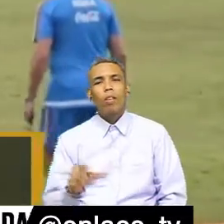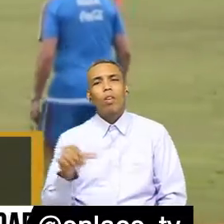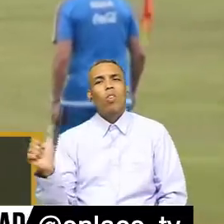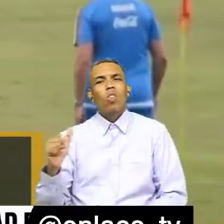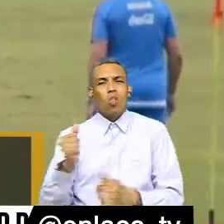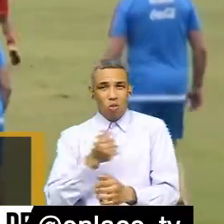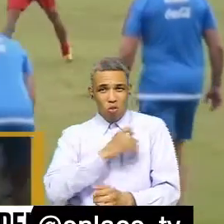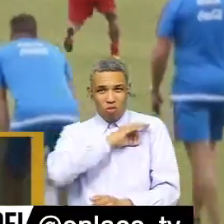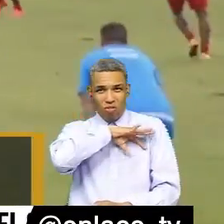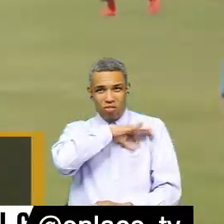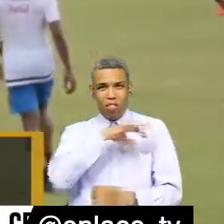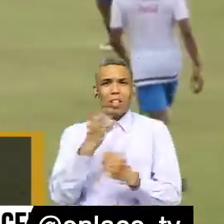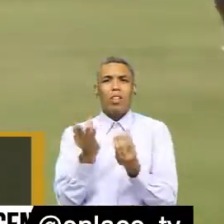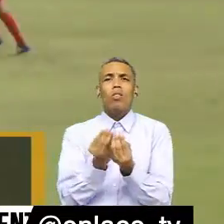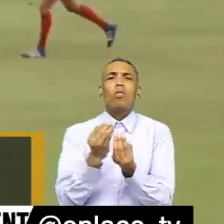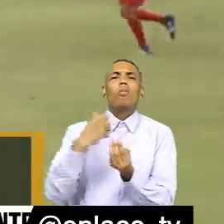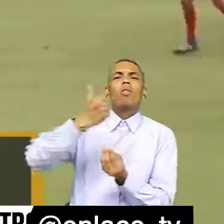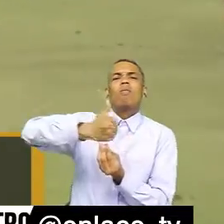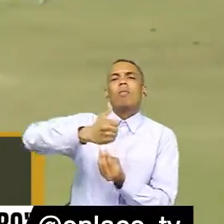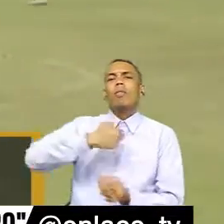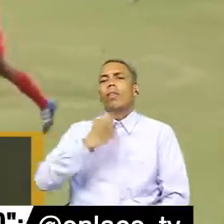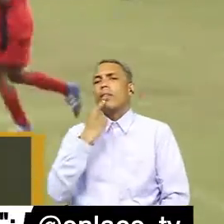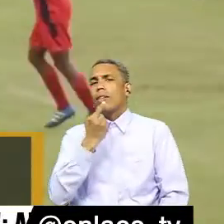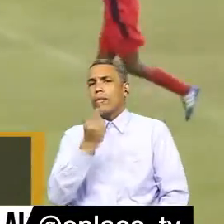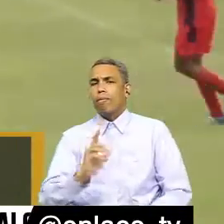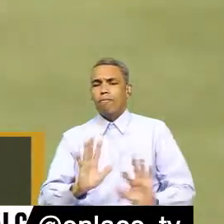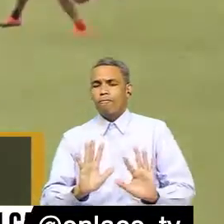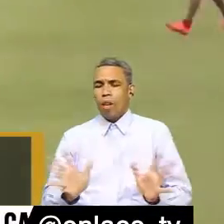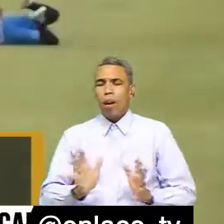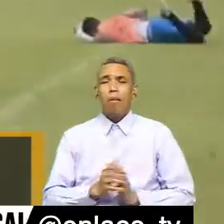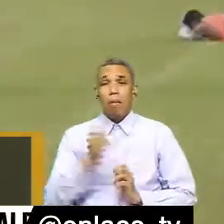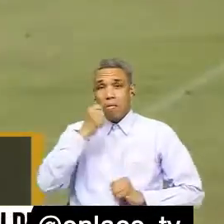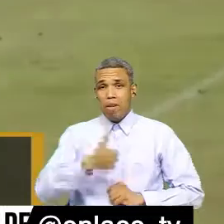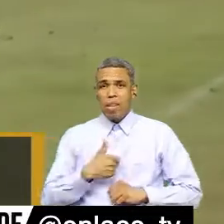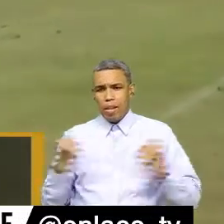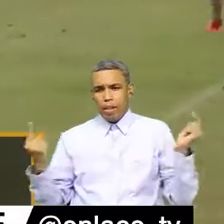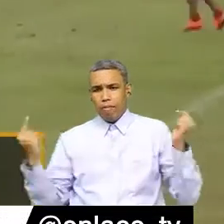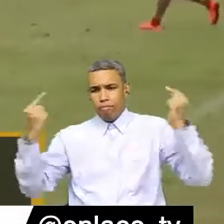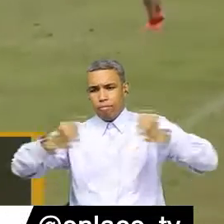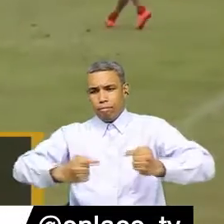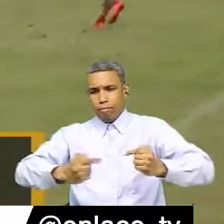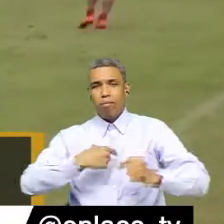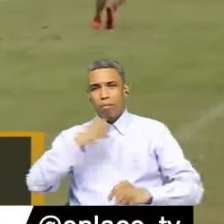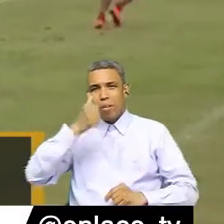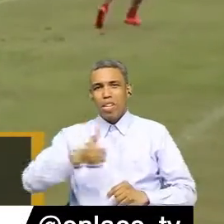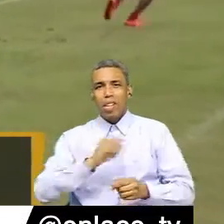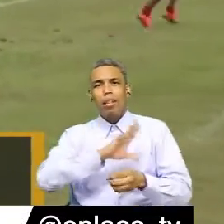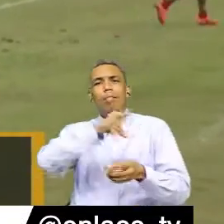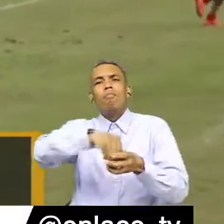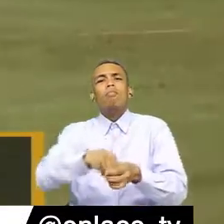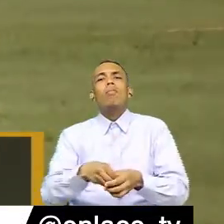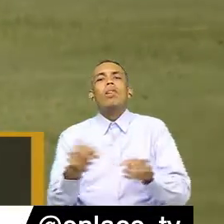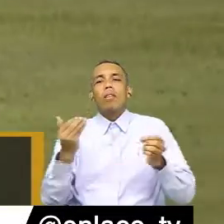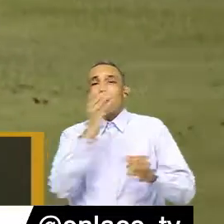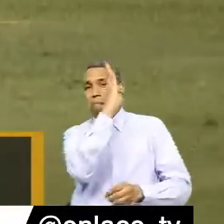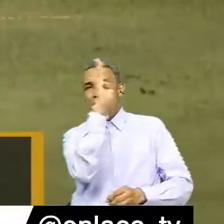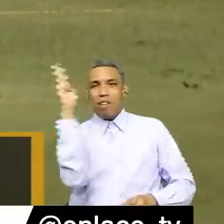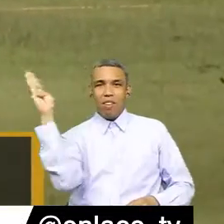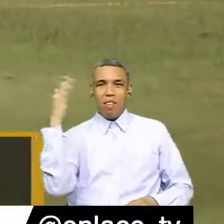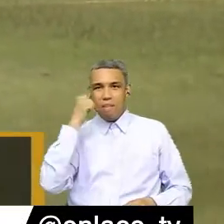el técnico josé néstor pekerman dejan lista sus elecciones para que mañana las dos se enfrenten en el estadio metropolitano de la ciudad de